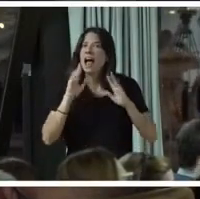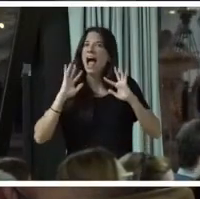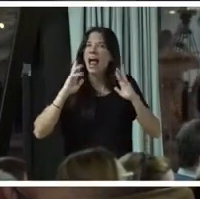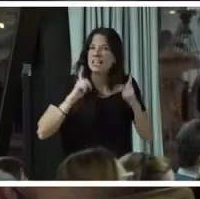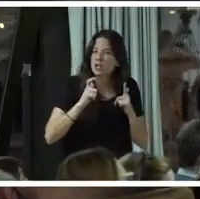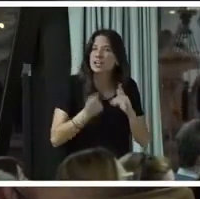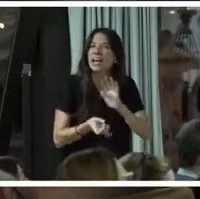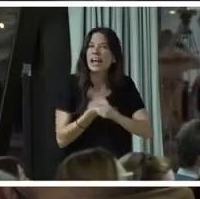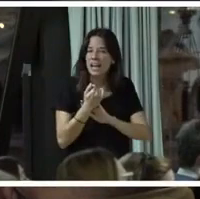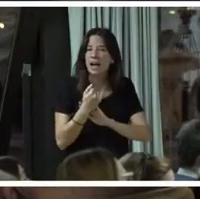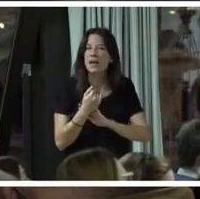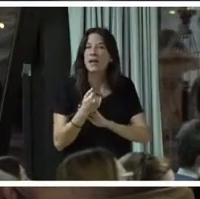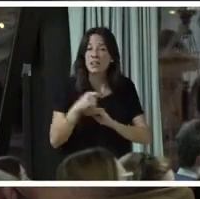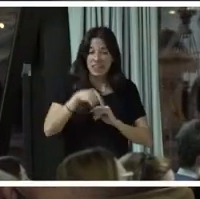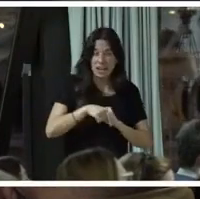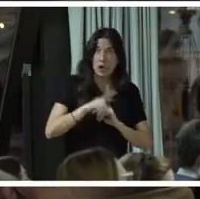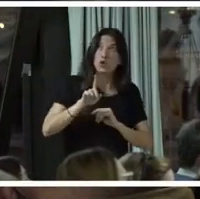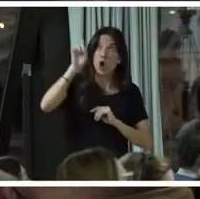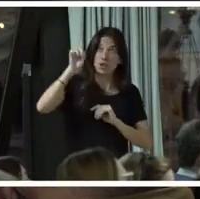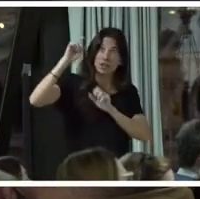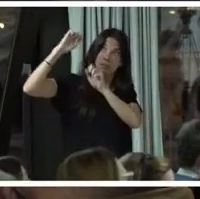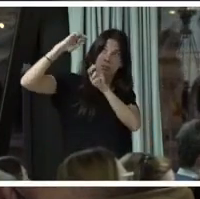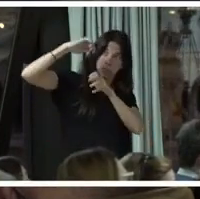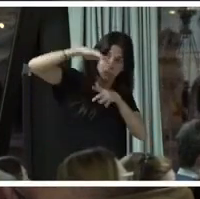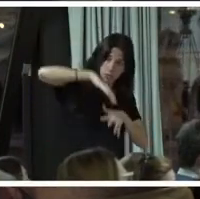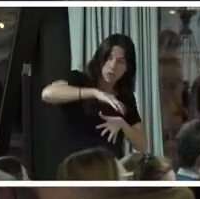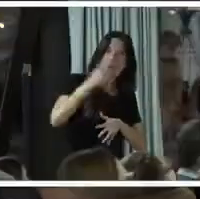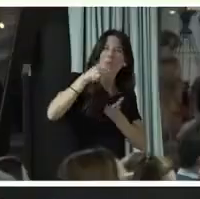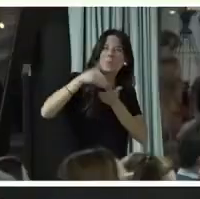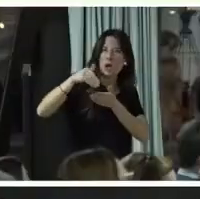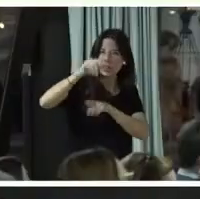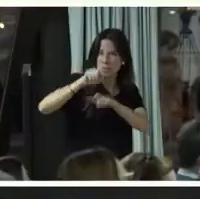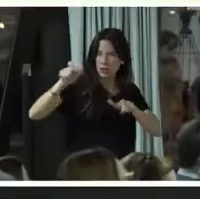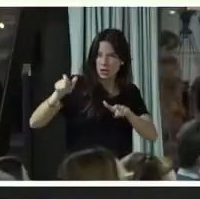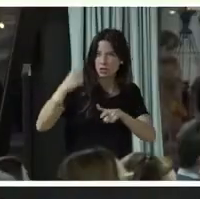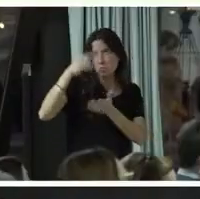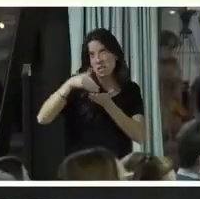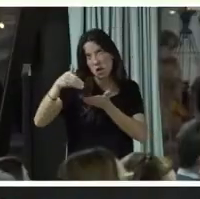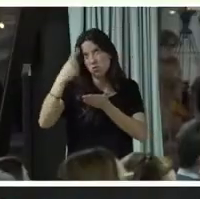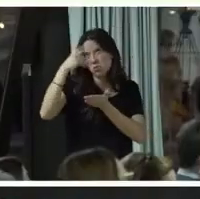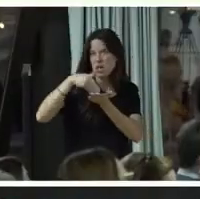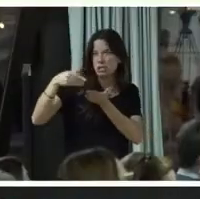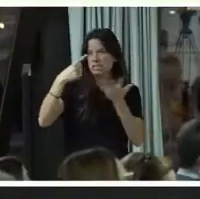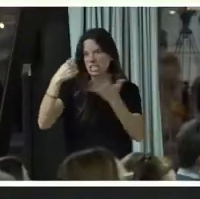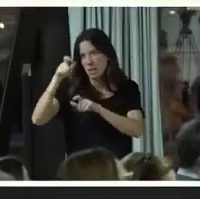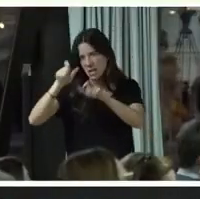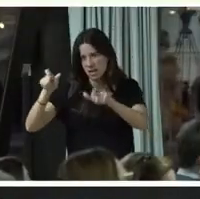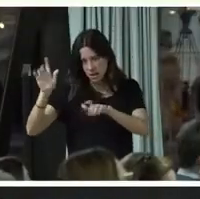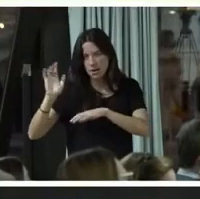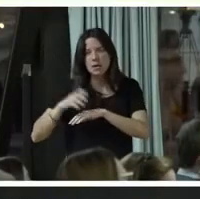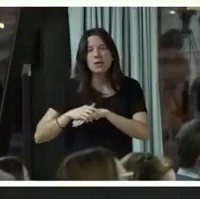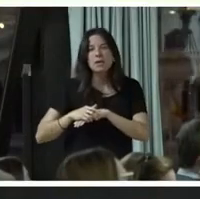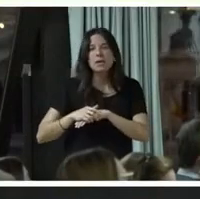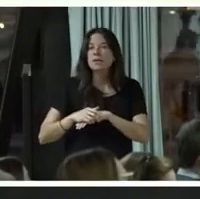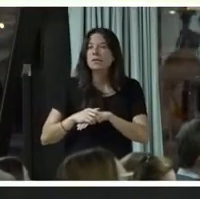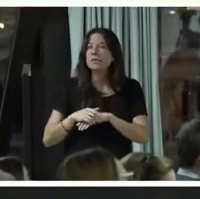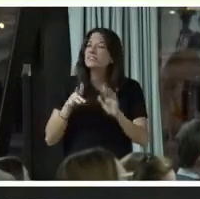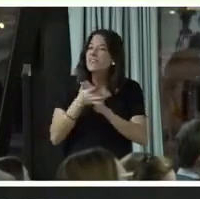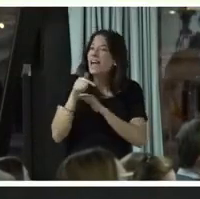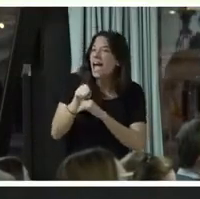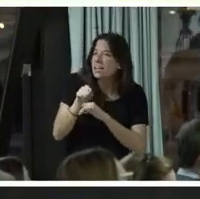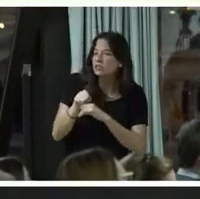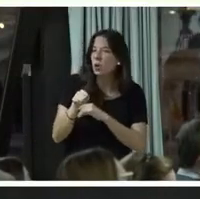desplazamiento del Norte hacia el sur de más de un millón de personas están hablando de 1 millón 1 mill 600 hay que recordar que esto supone una revictimización es